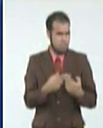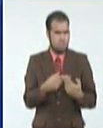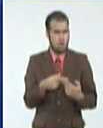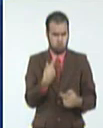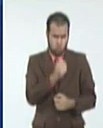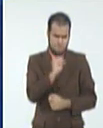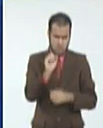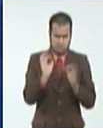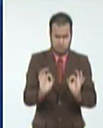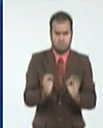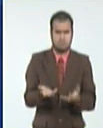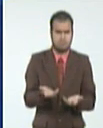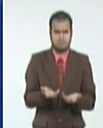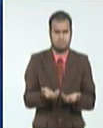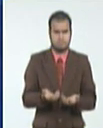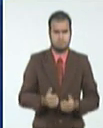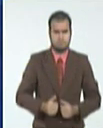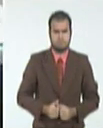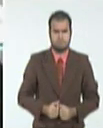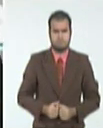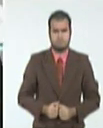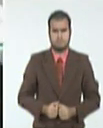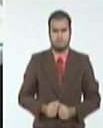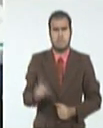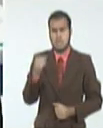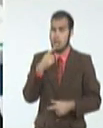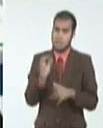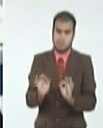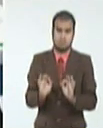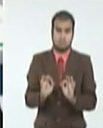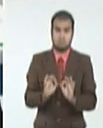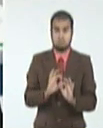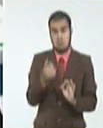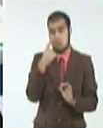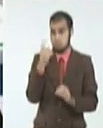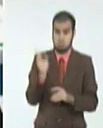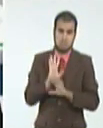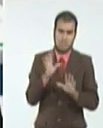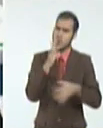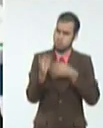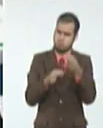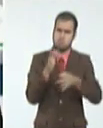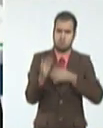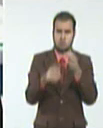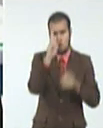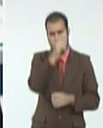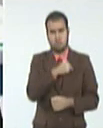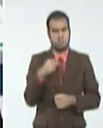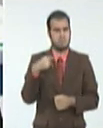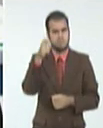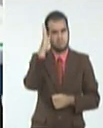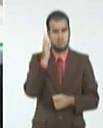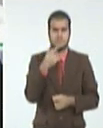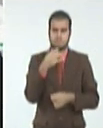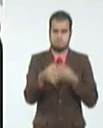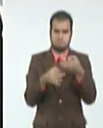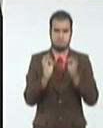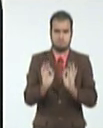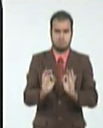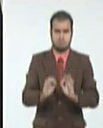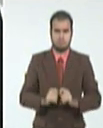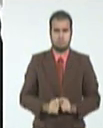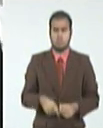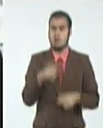Lo más mínimo. Claro que sí. Bueno, ya escucharon ustedes al doctor Francisco Durán García, dando las cifras